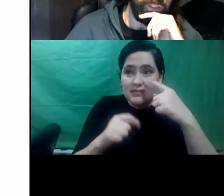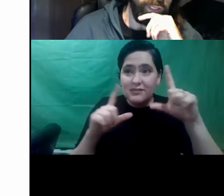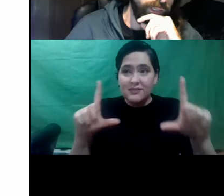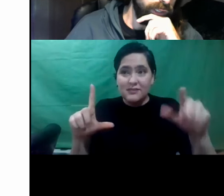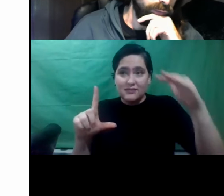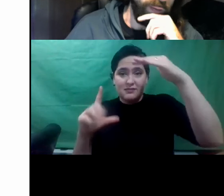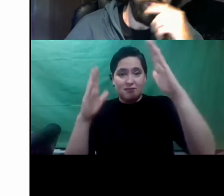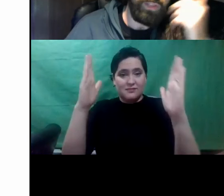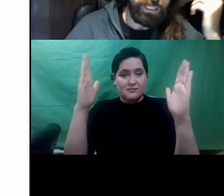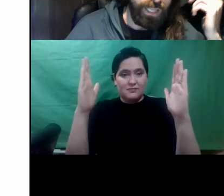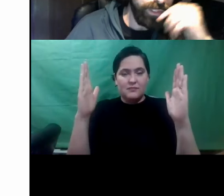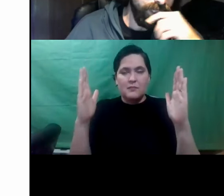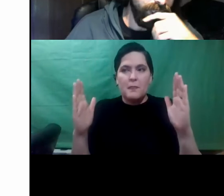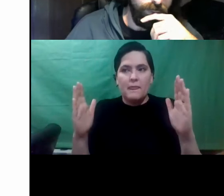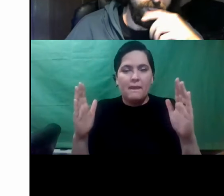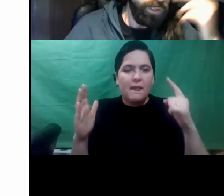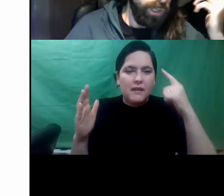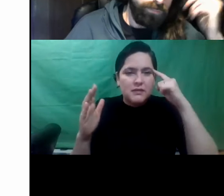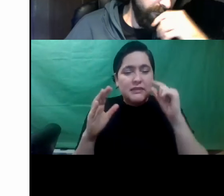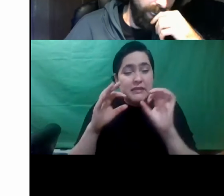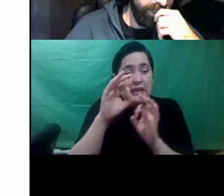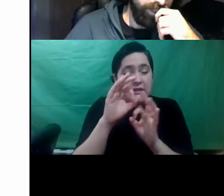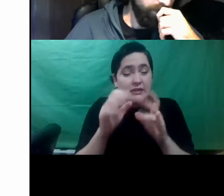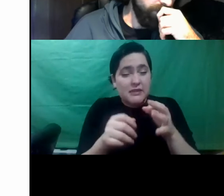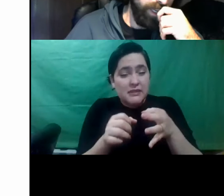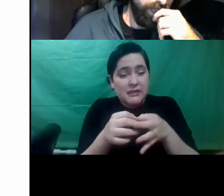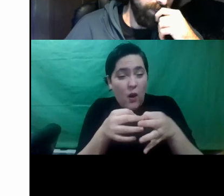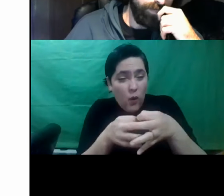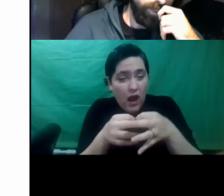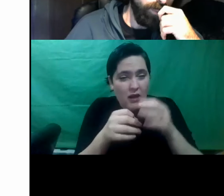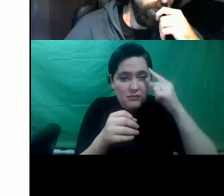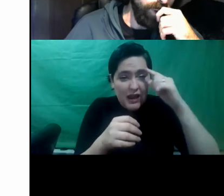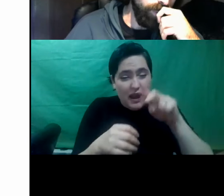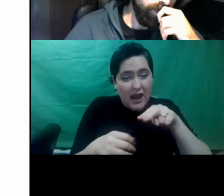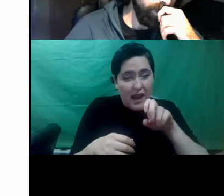escalas espaciales, donde vamos desde la sinapsis, digamos, que es